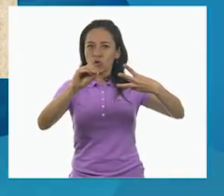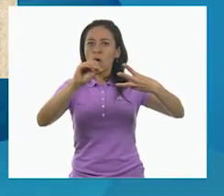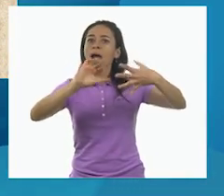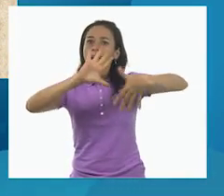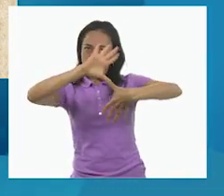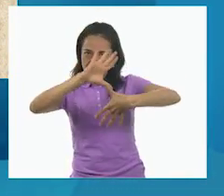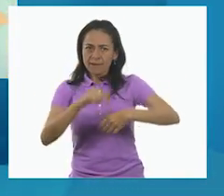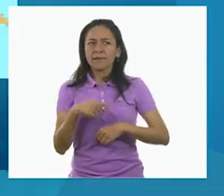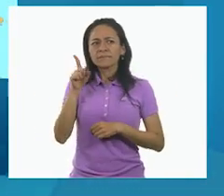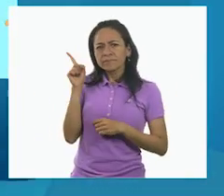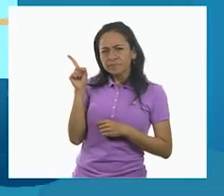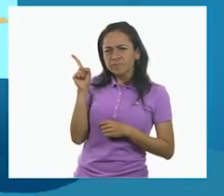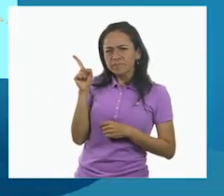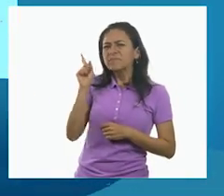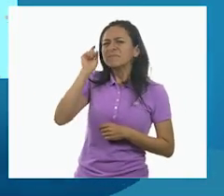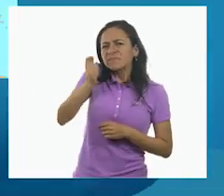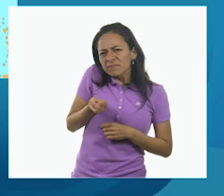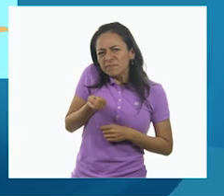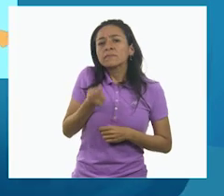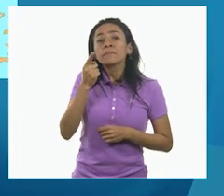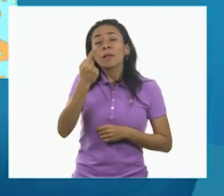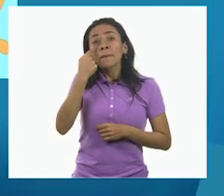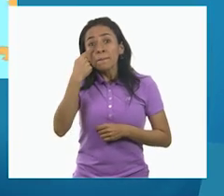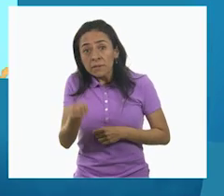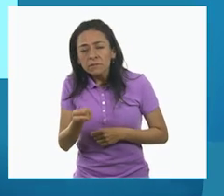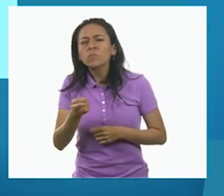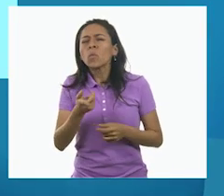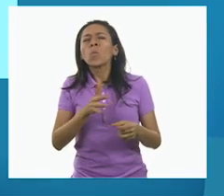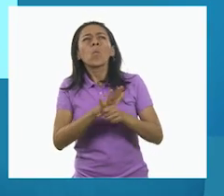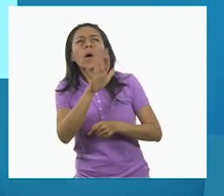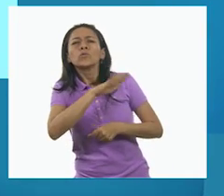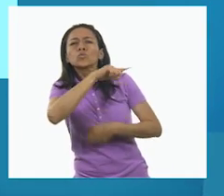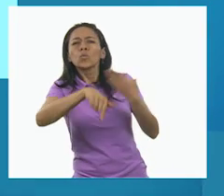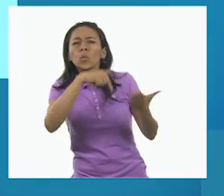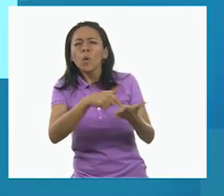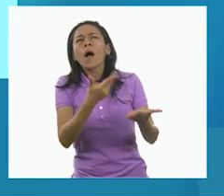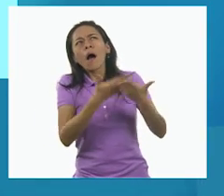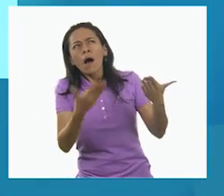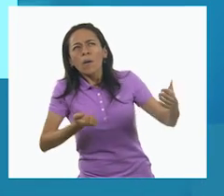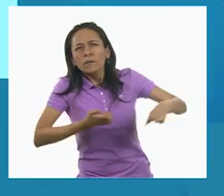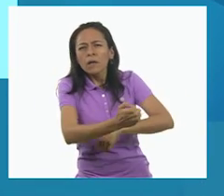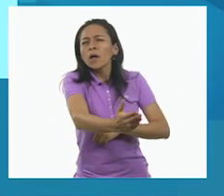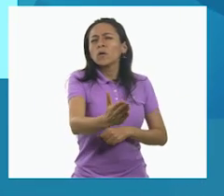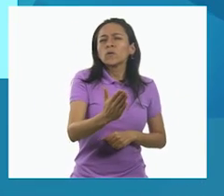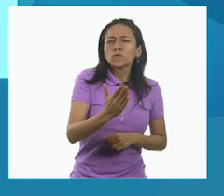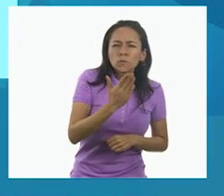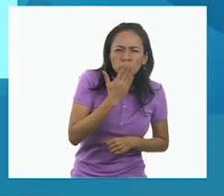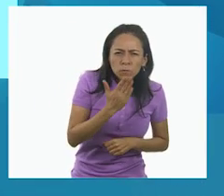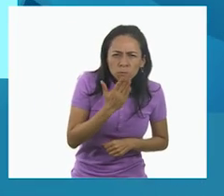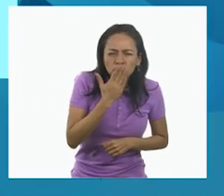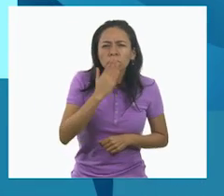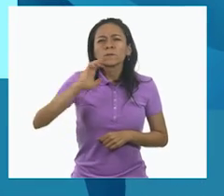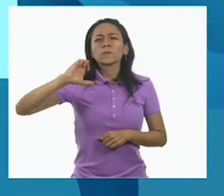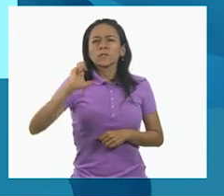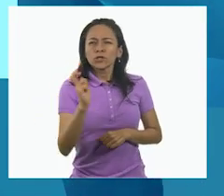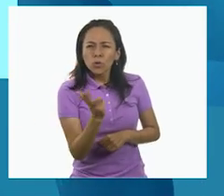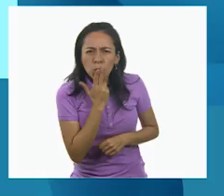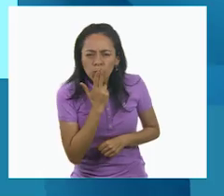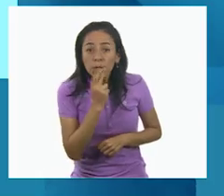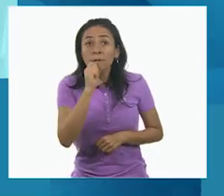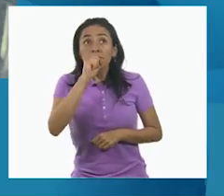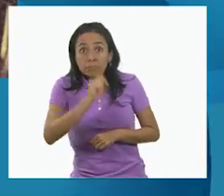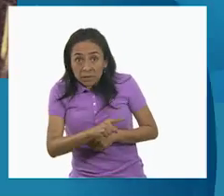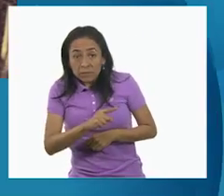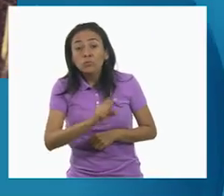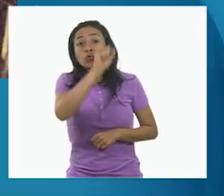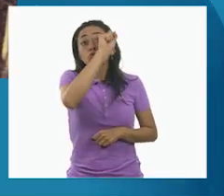Oasis América. Abarcó una parte de lo que hoy es Sonora y Chihuahua, así como el suroeste de los Estados Unidos